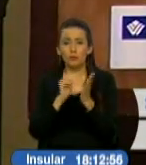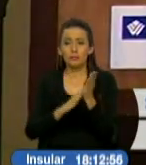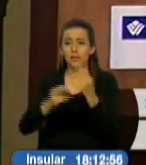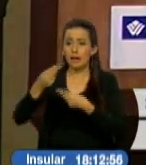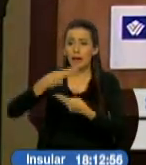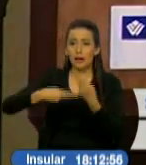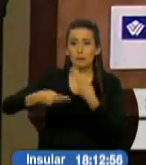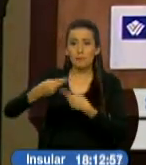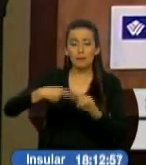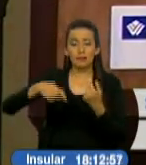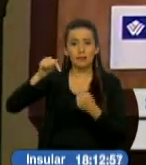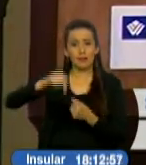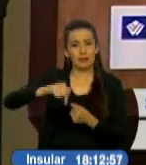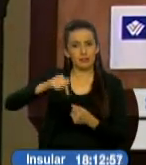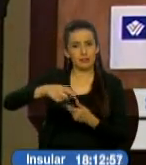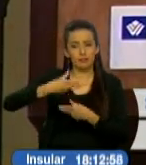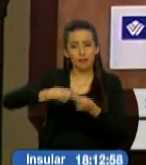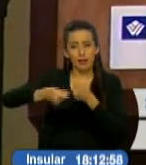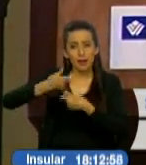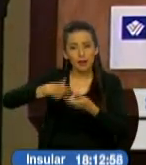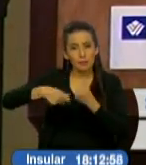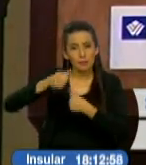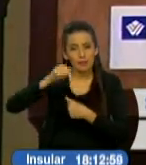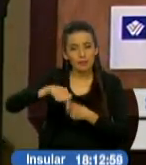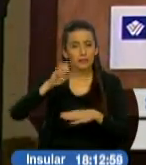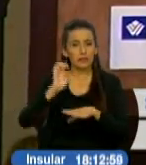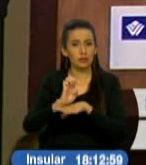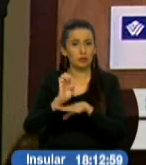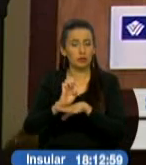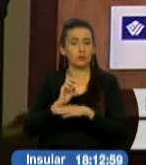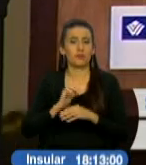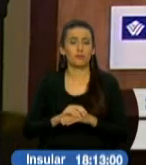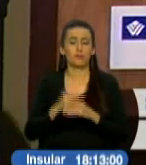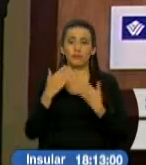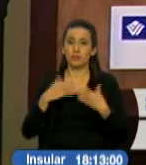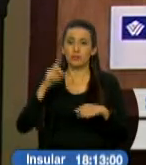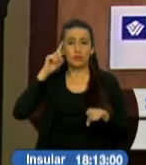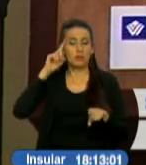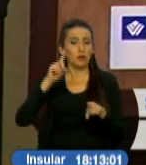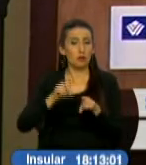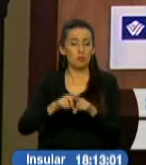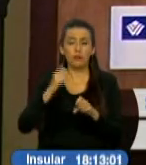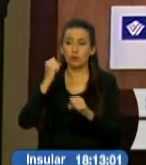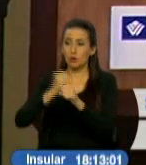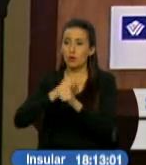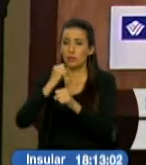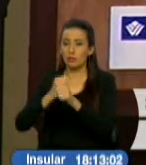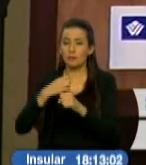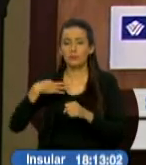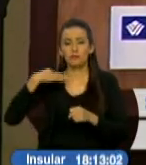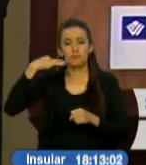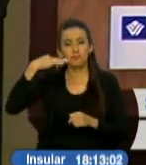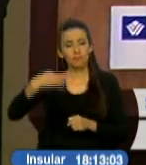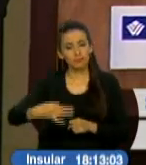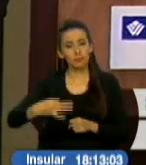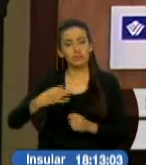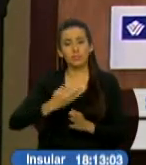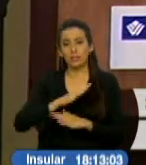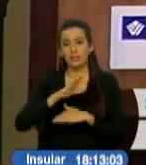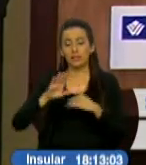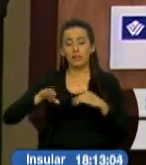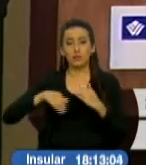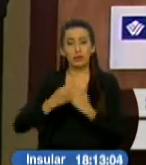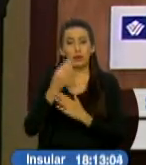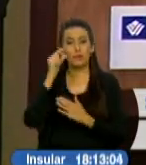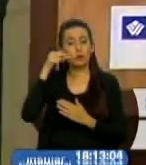Ecuador. Estoy absolutamente cierto que asimismo con el trabajo conjunto y con la buena voluntad del nuevo